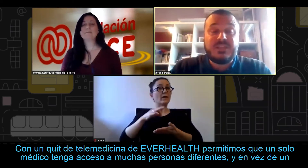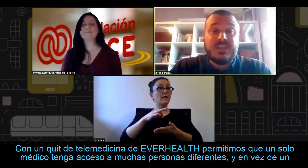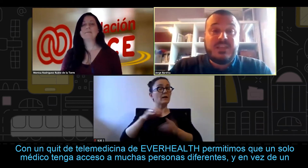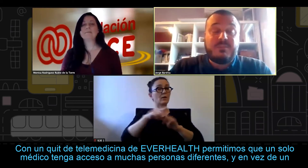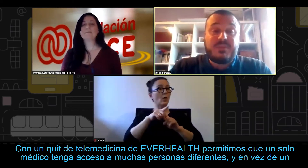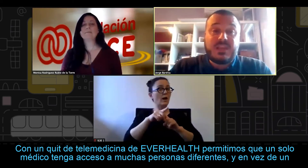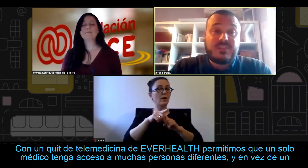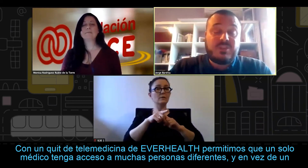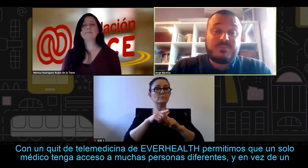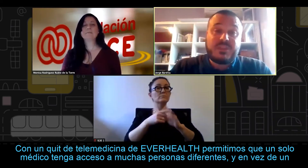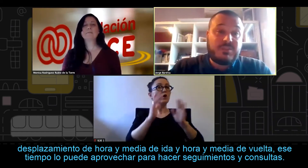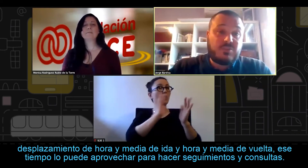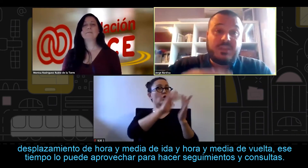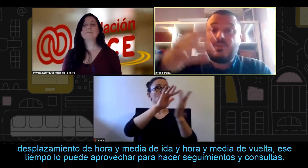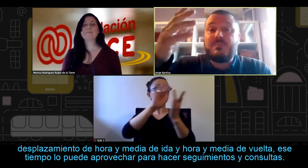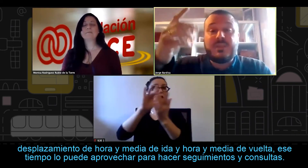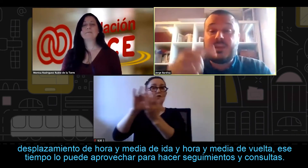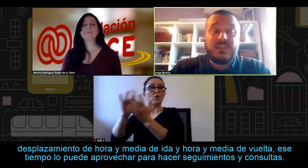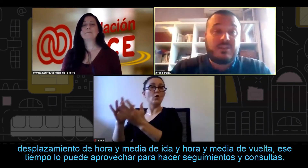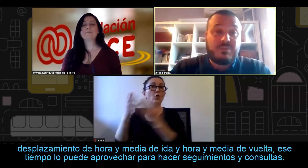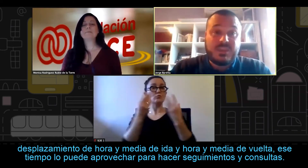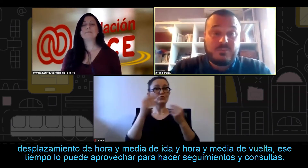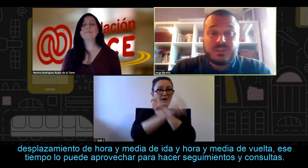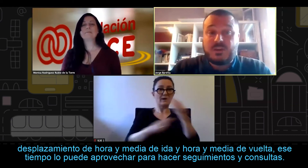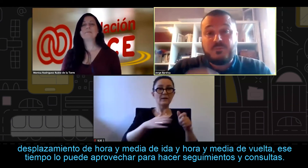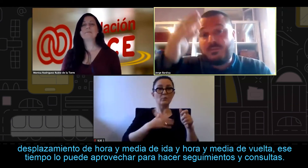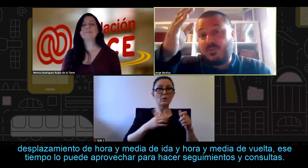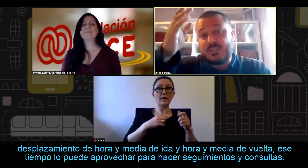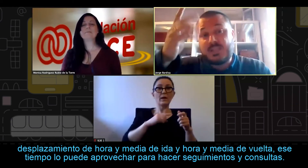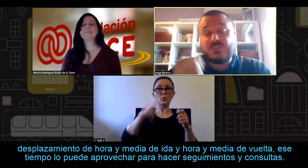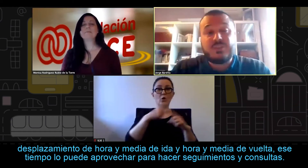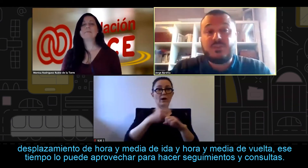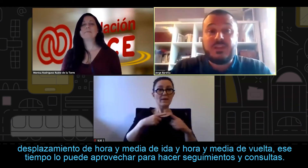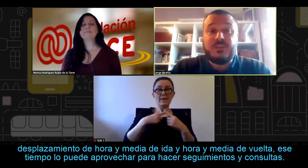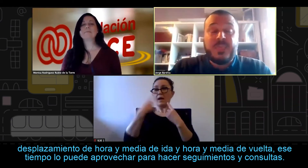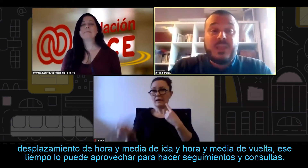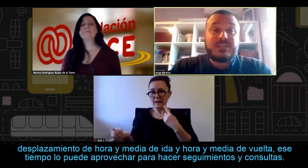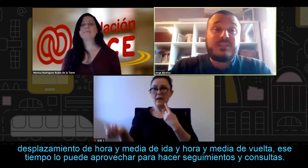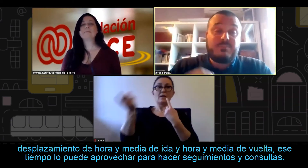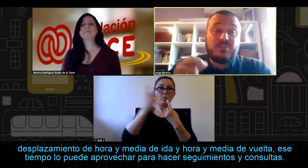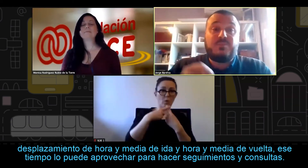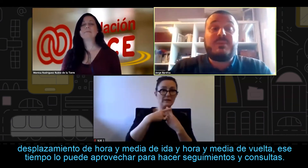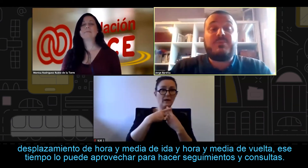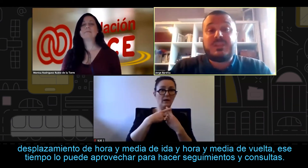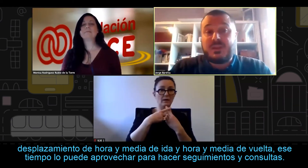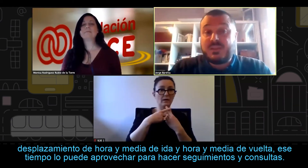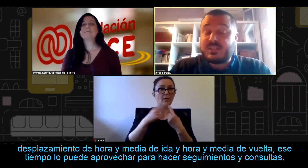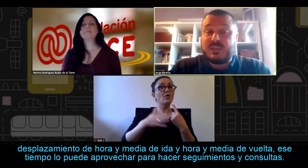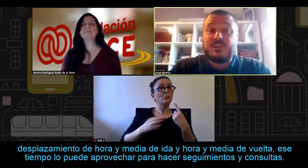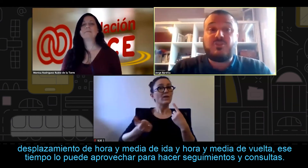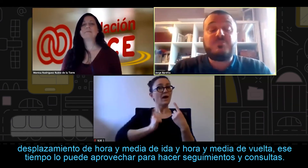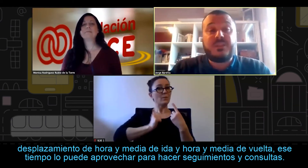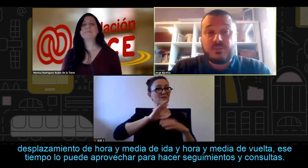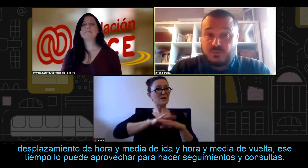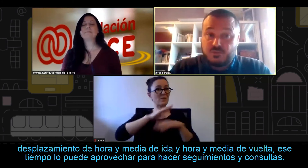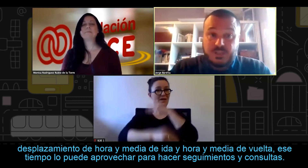diferentes, y en vez de tener que hacer un desplazamiento de hora y media ida, hora y media vuelta a un pueblo que está en no sé dónde, ese tiempo lo puede aprovechar para hacer